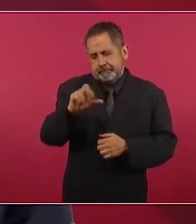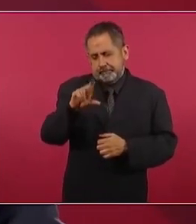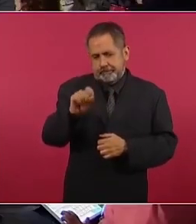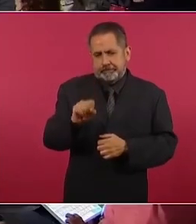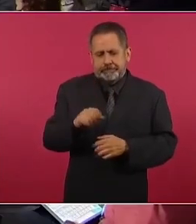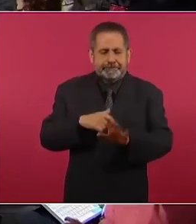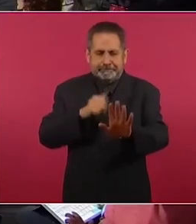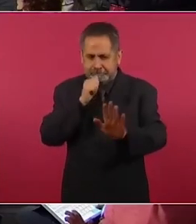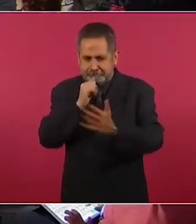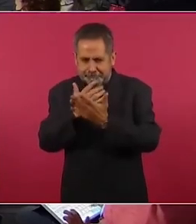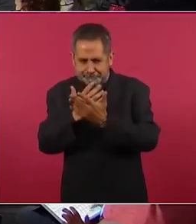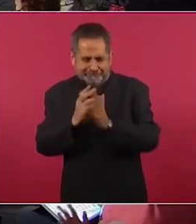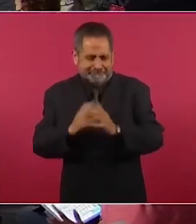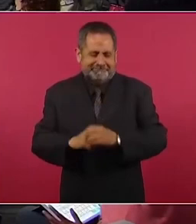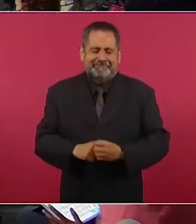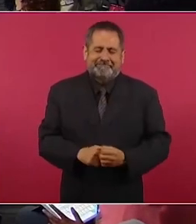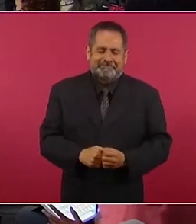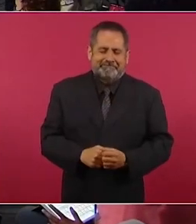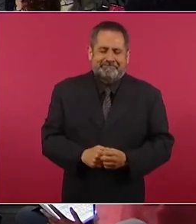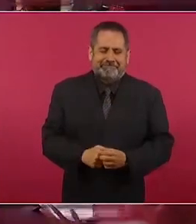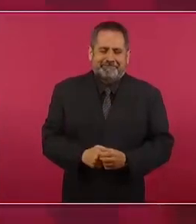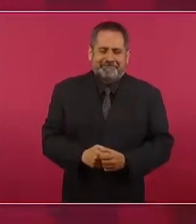Todavía.